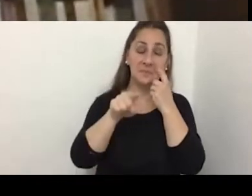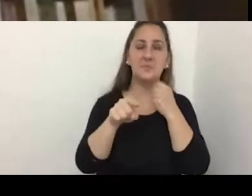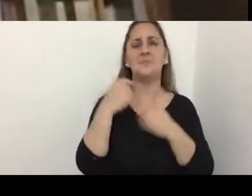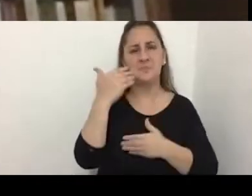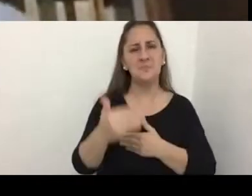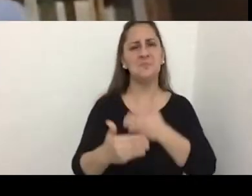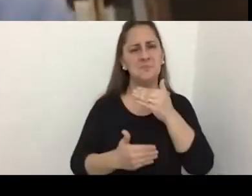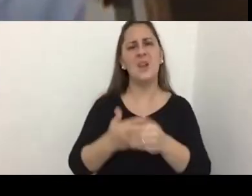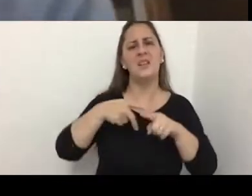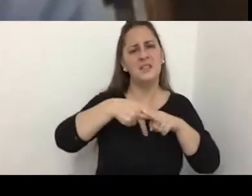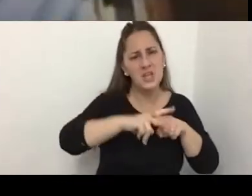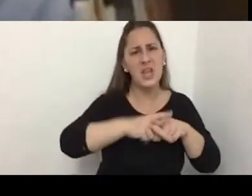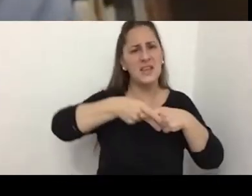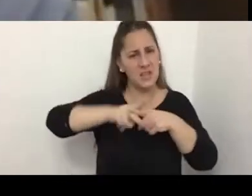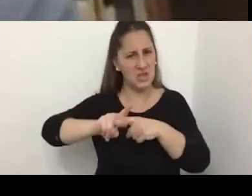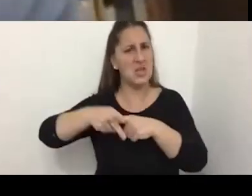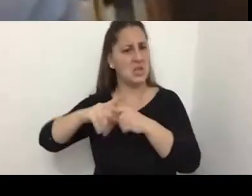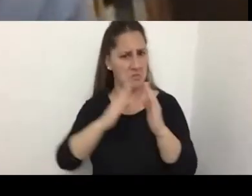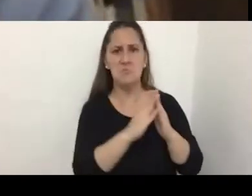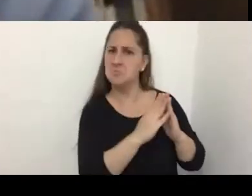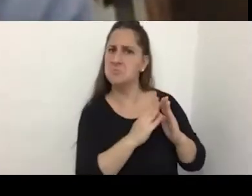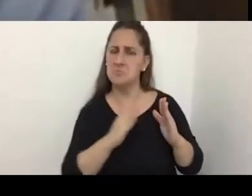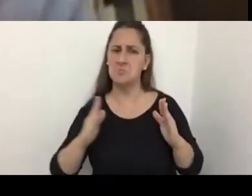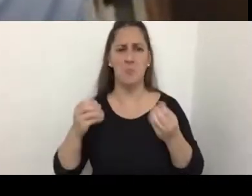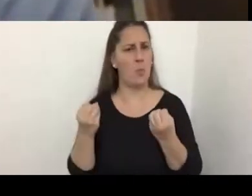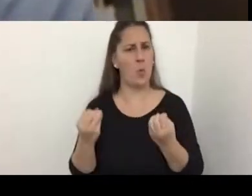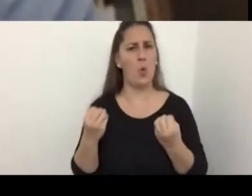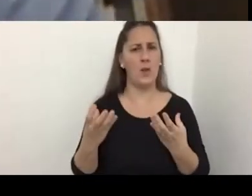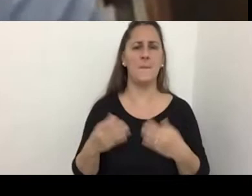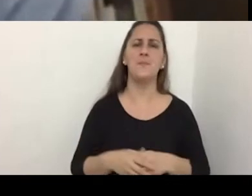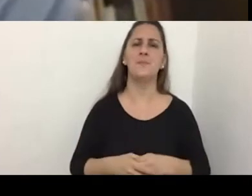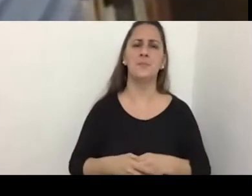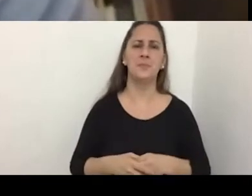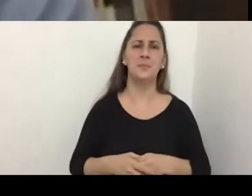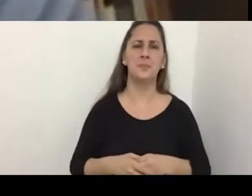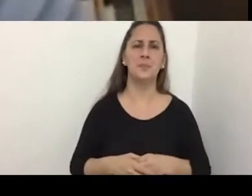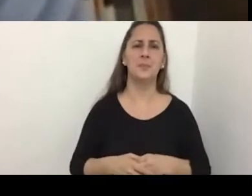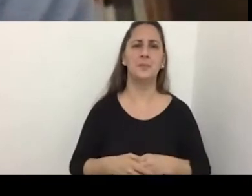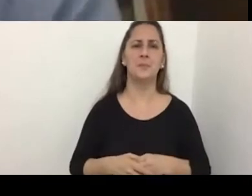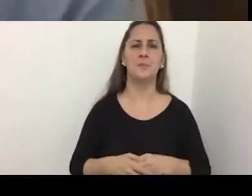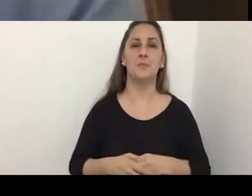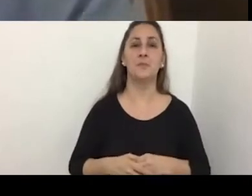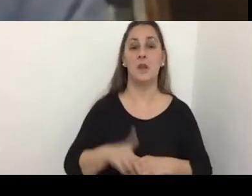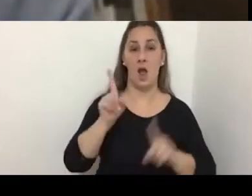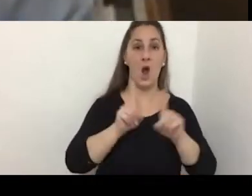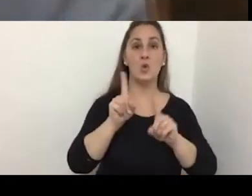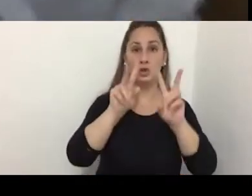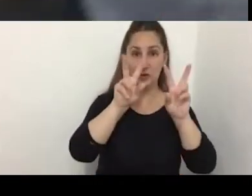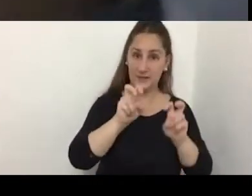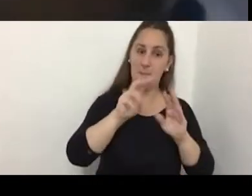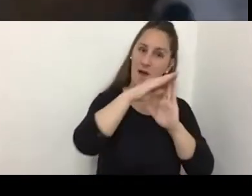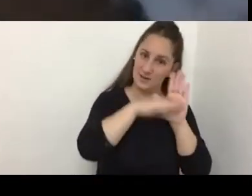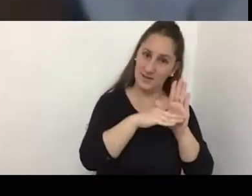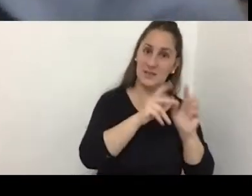varios talleres que afortunadamente fueron creyendo y que hasta algunos de los contenidos fueron incorporados en